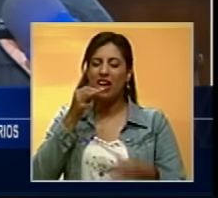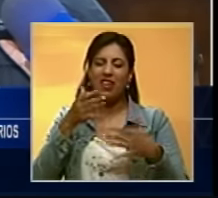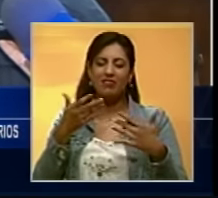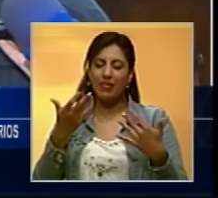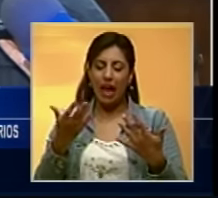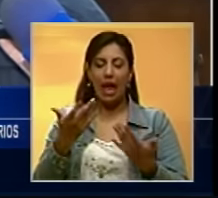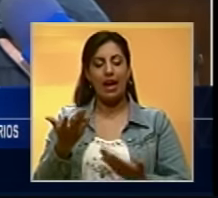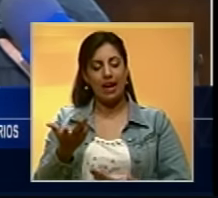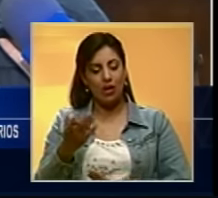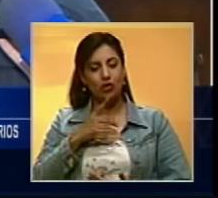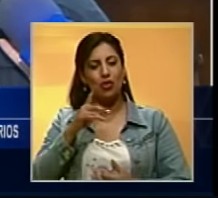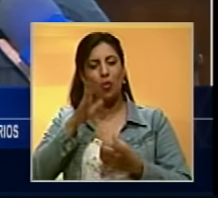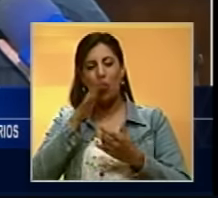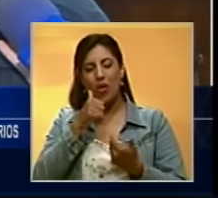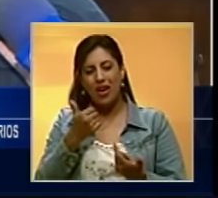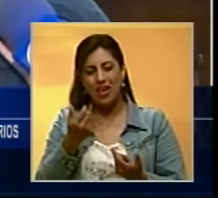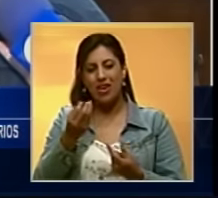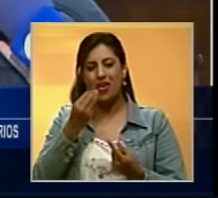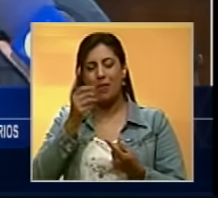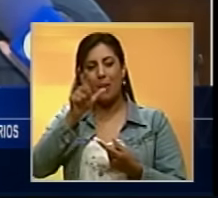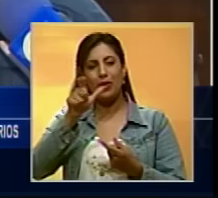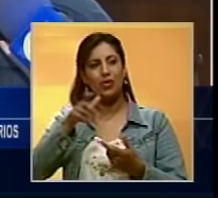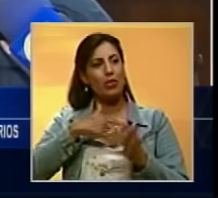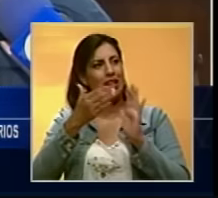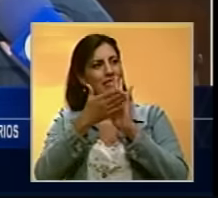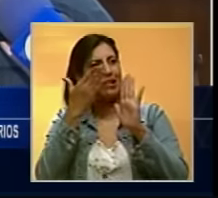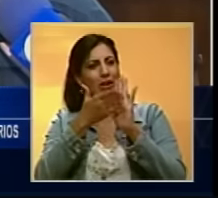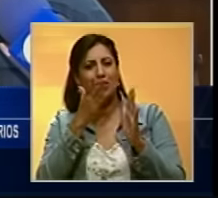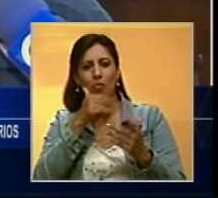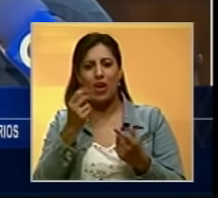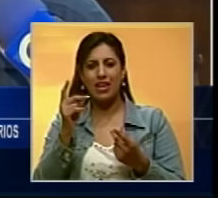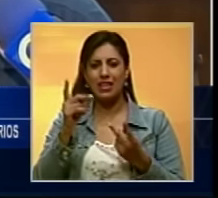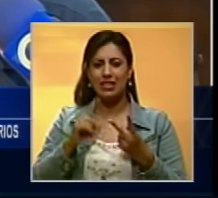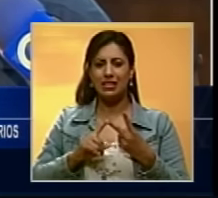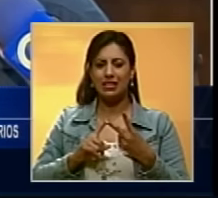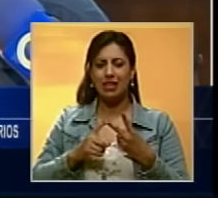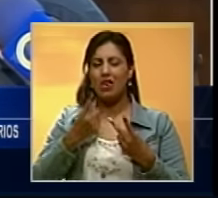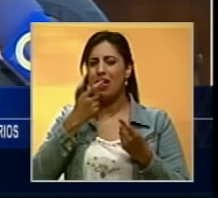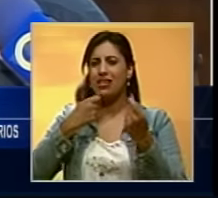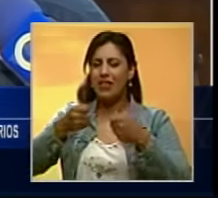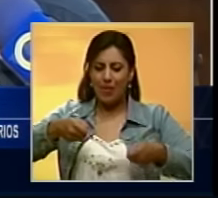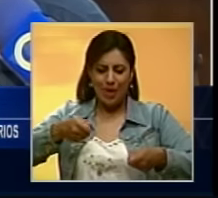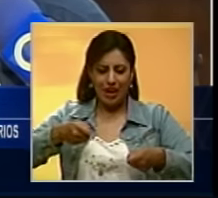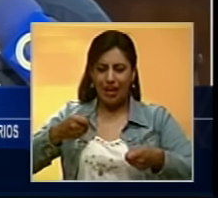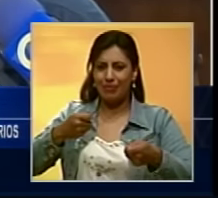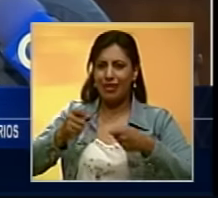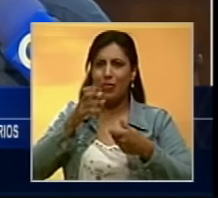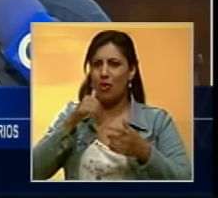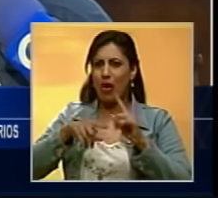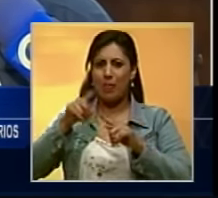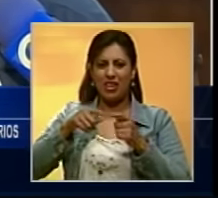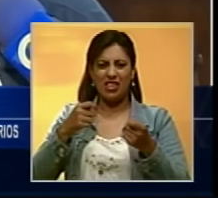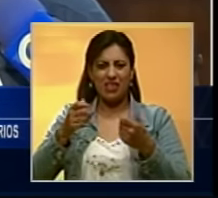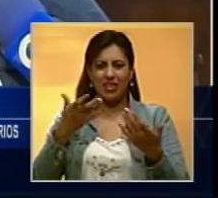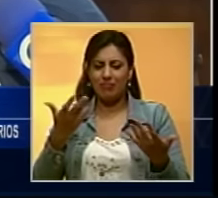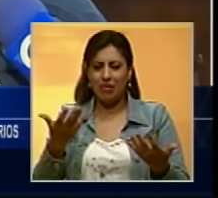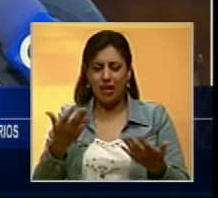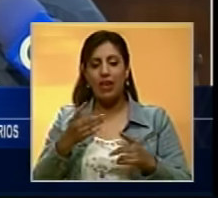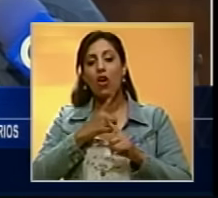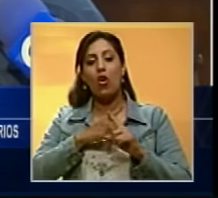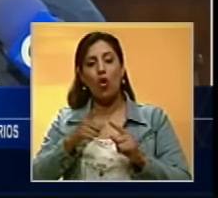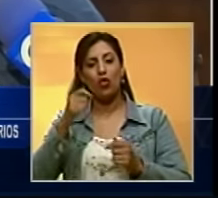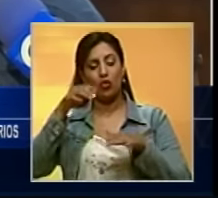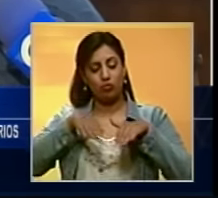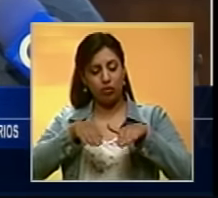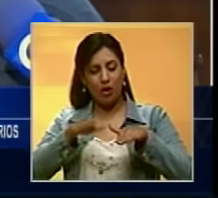hablando estamos hablando de la escasez que impide que El albañil pueda trabajar porque no hay cemento del vendedor del mercado que no tiene suministro para sobrevivir de la